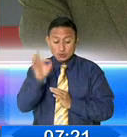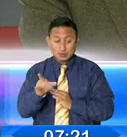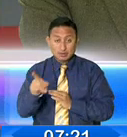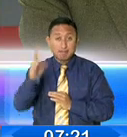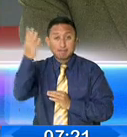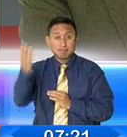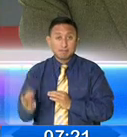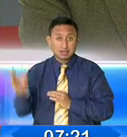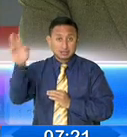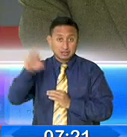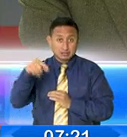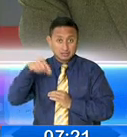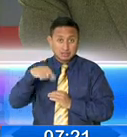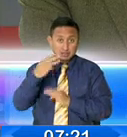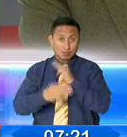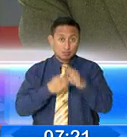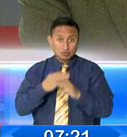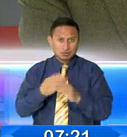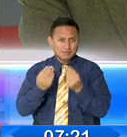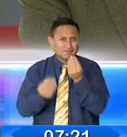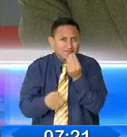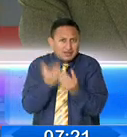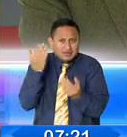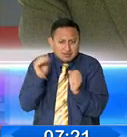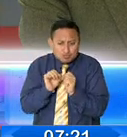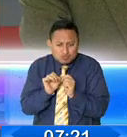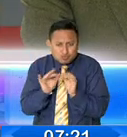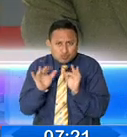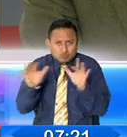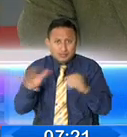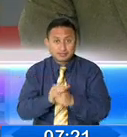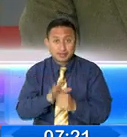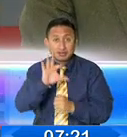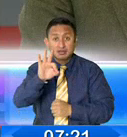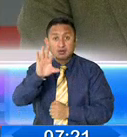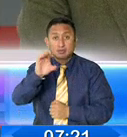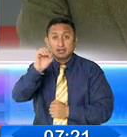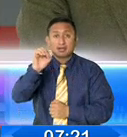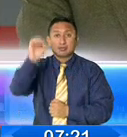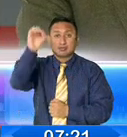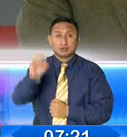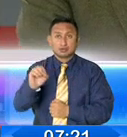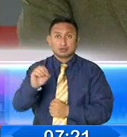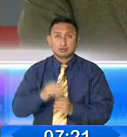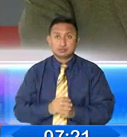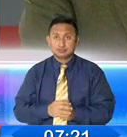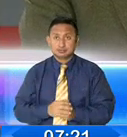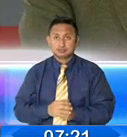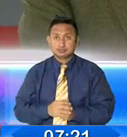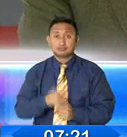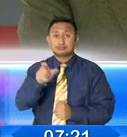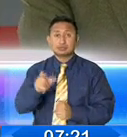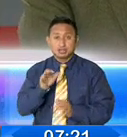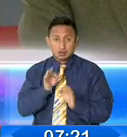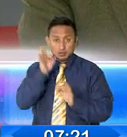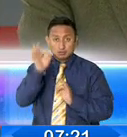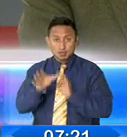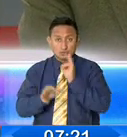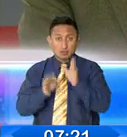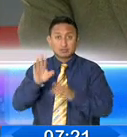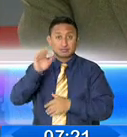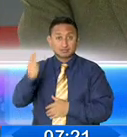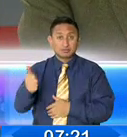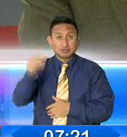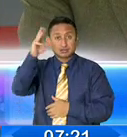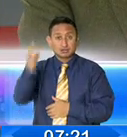ha arrasado el mundo. Es ya 90% de los contagios en el Reino Unido, en Europa, son